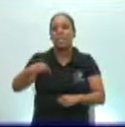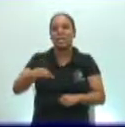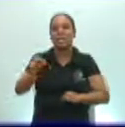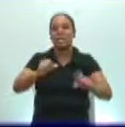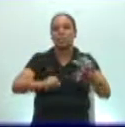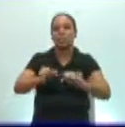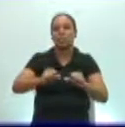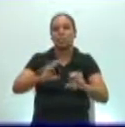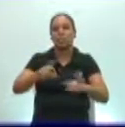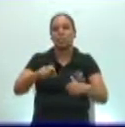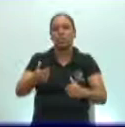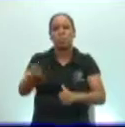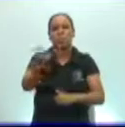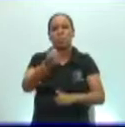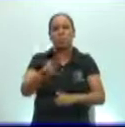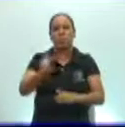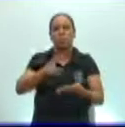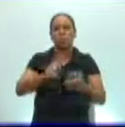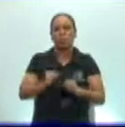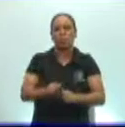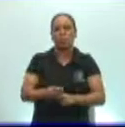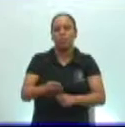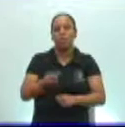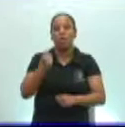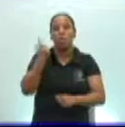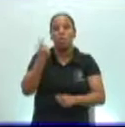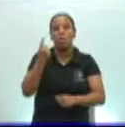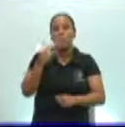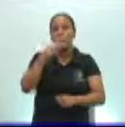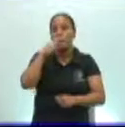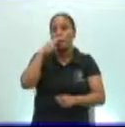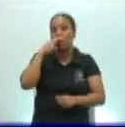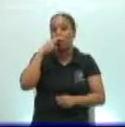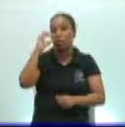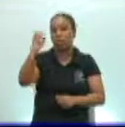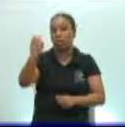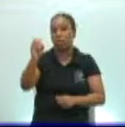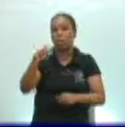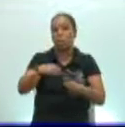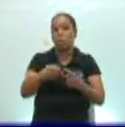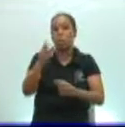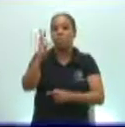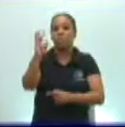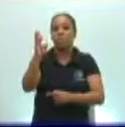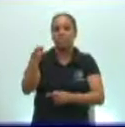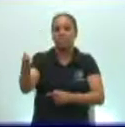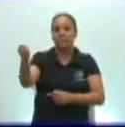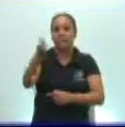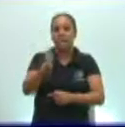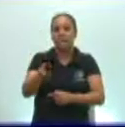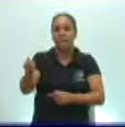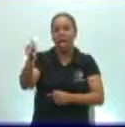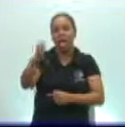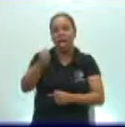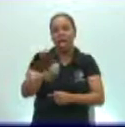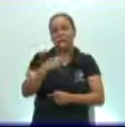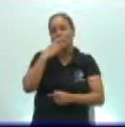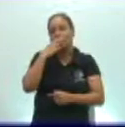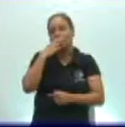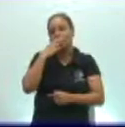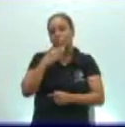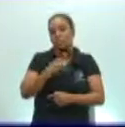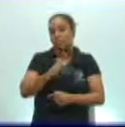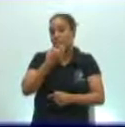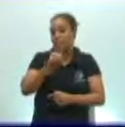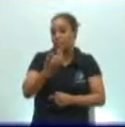forman? En este caso es una molécula formada por 3 átomos de oxígeno. Les comento que